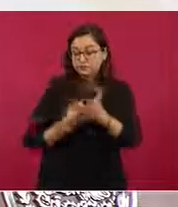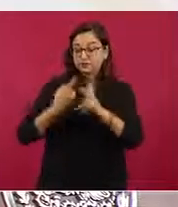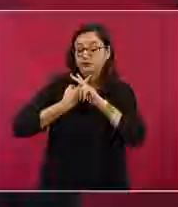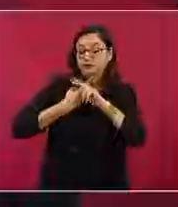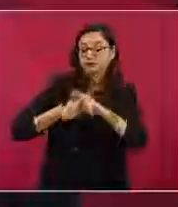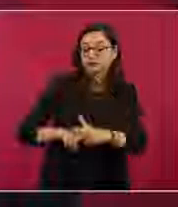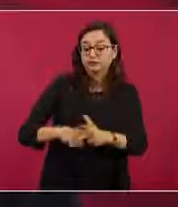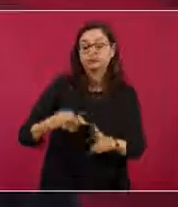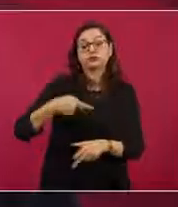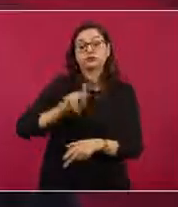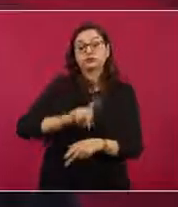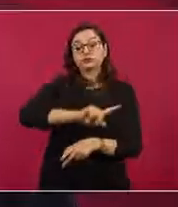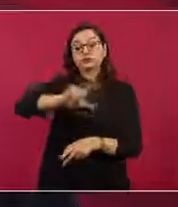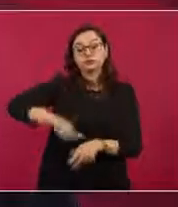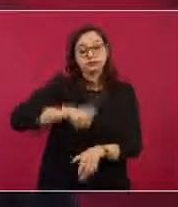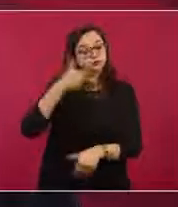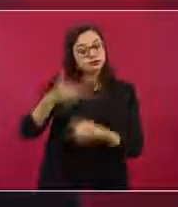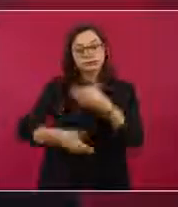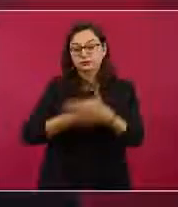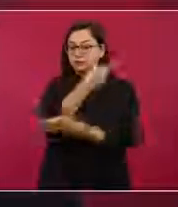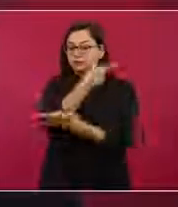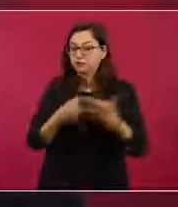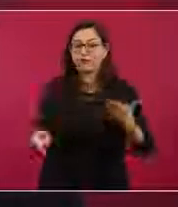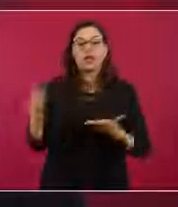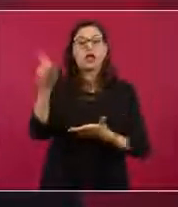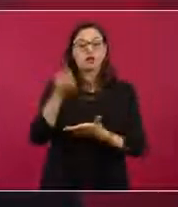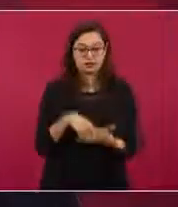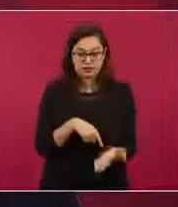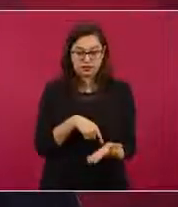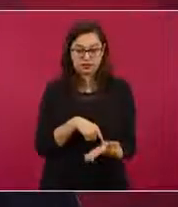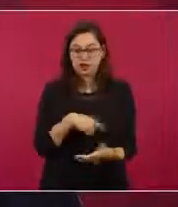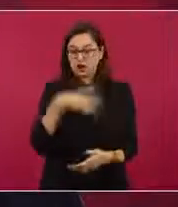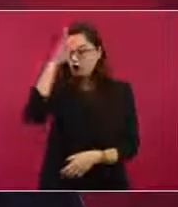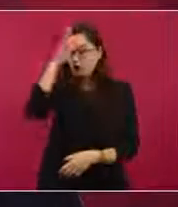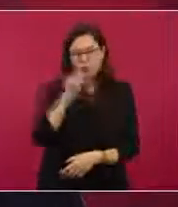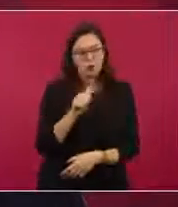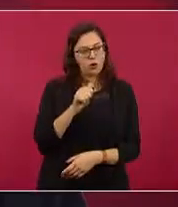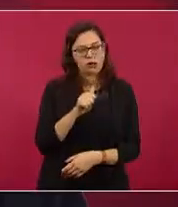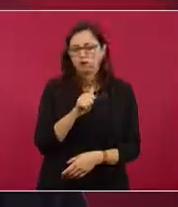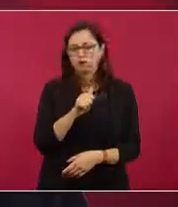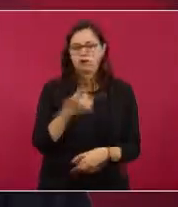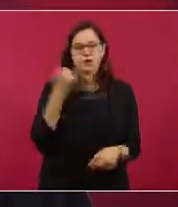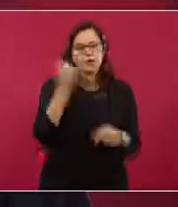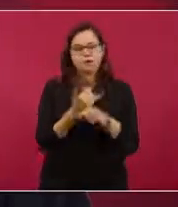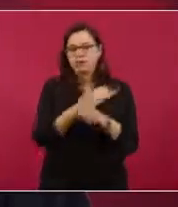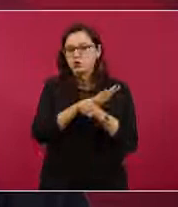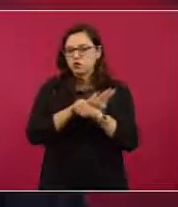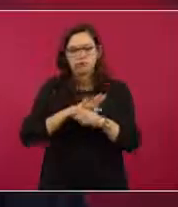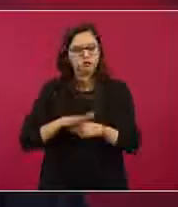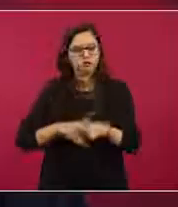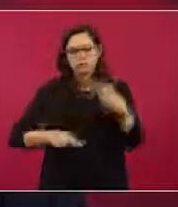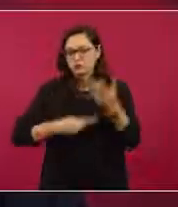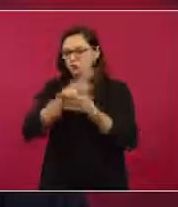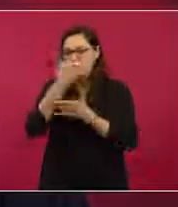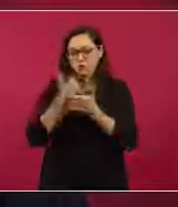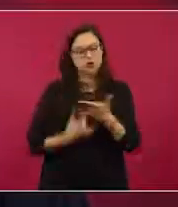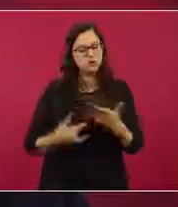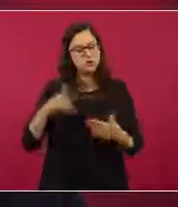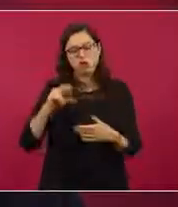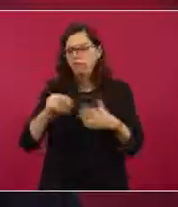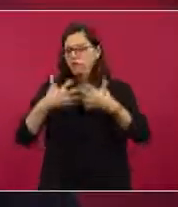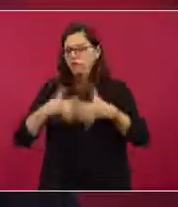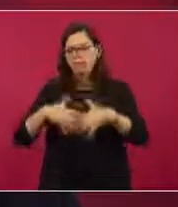el proyecto. Se llegó a ese acuerdo de que no era posible, no